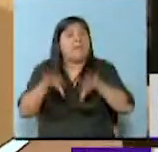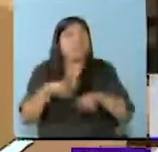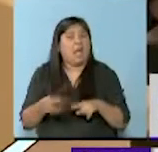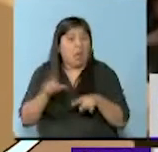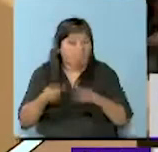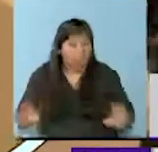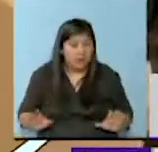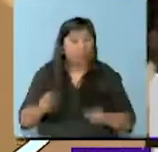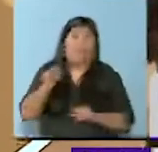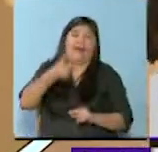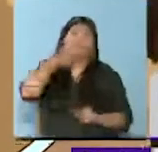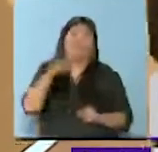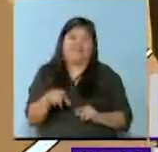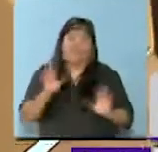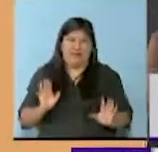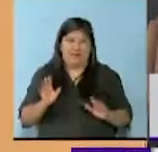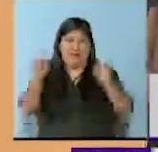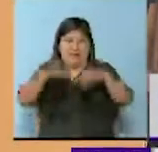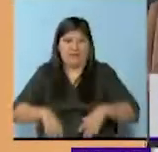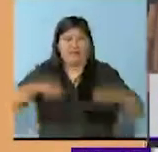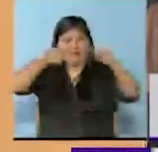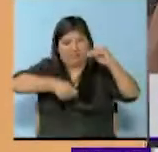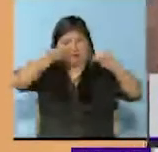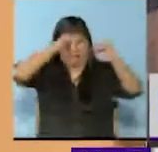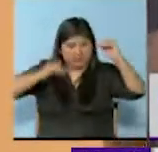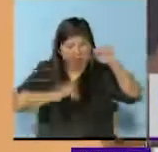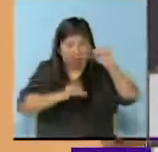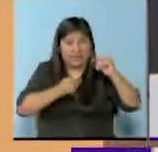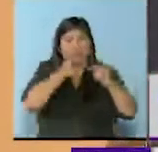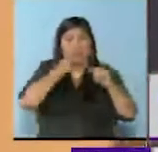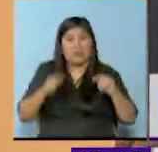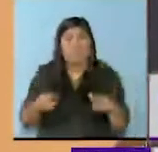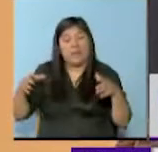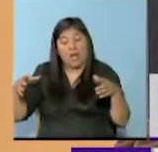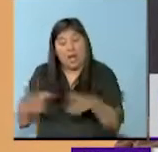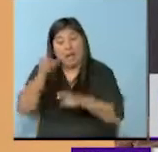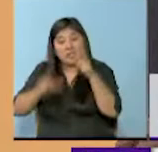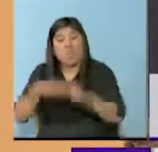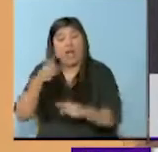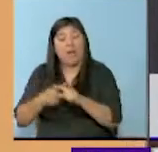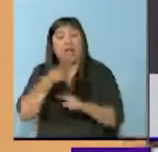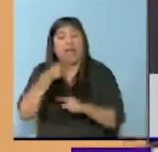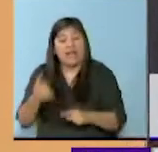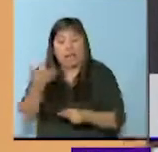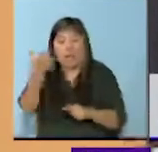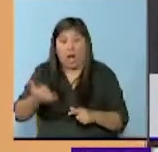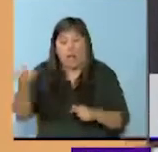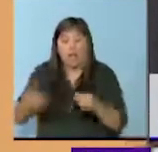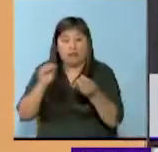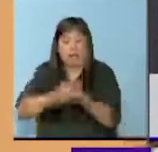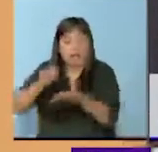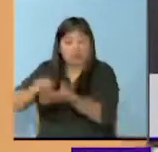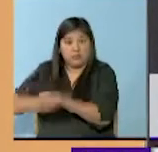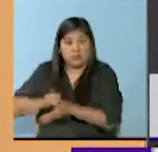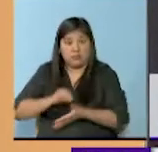sueldo del grupo familiar va subiendo, la asignación va bajando. Hay un momento que si se gana más